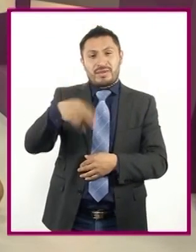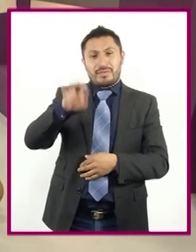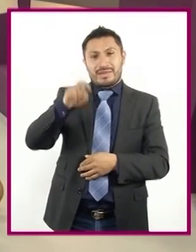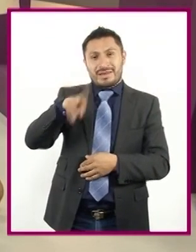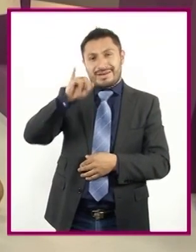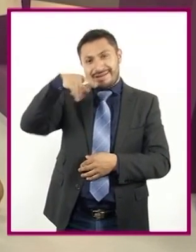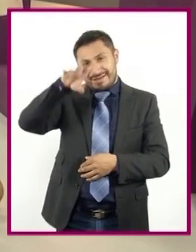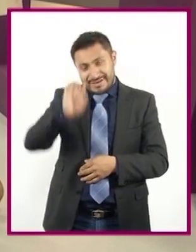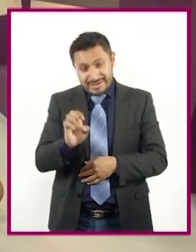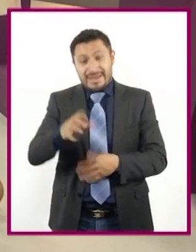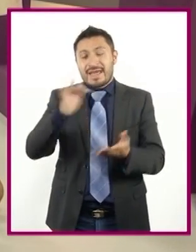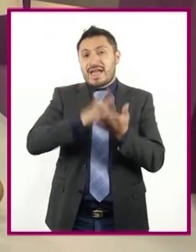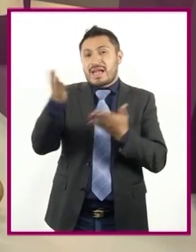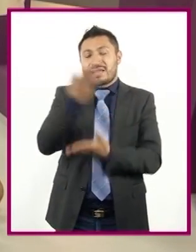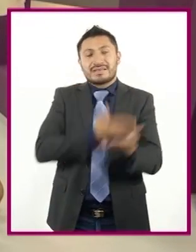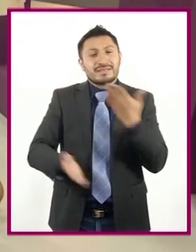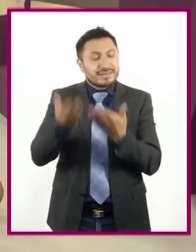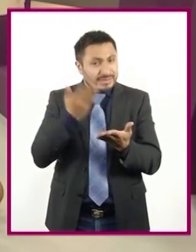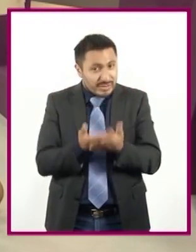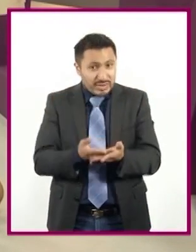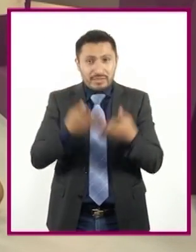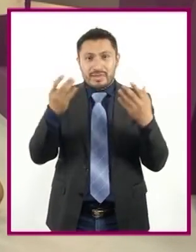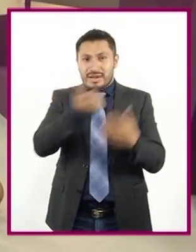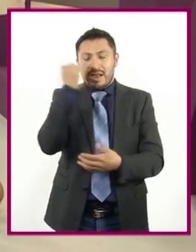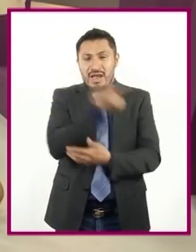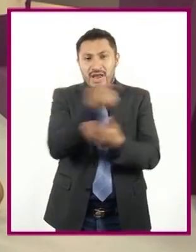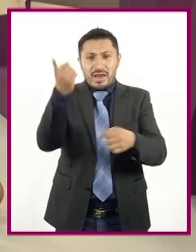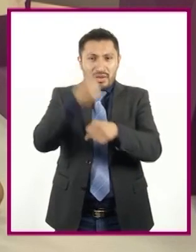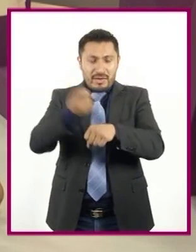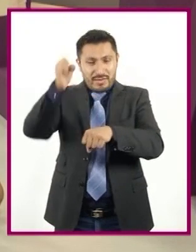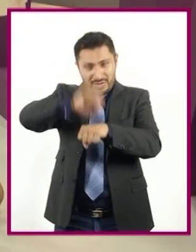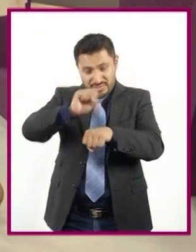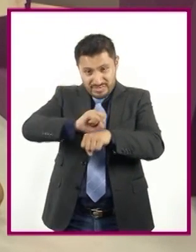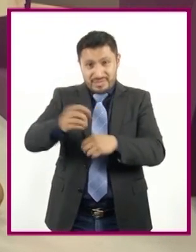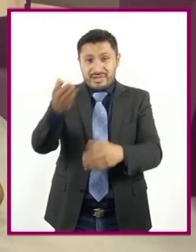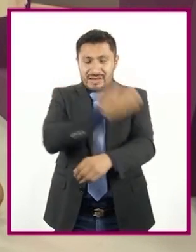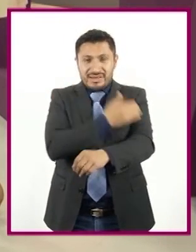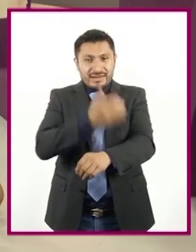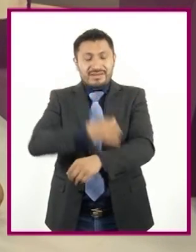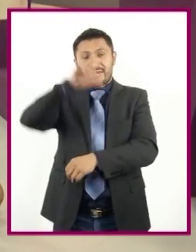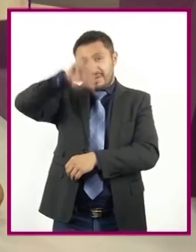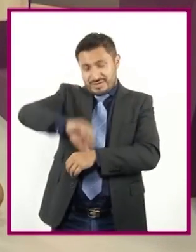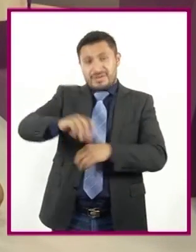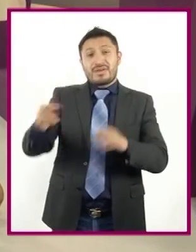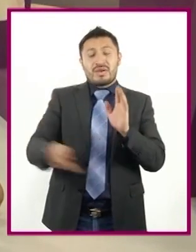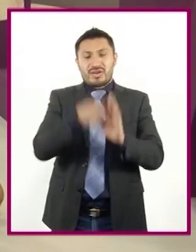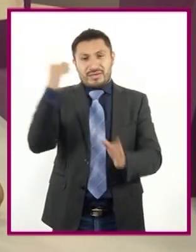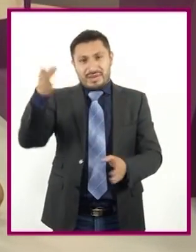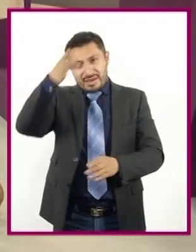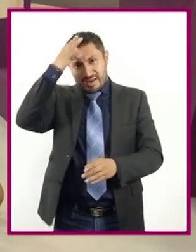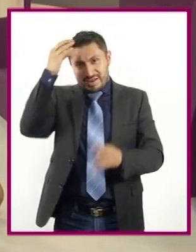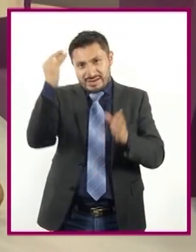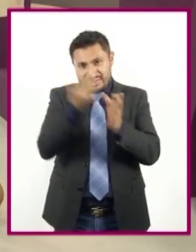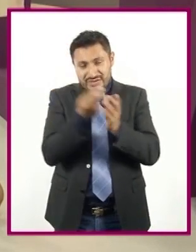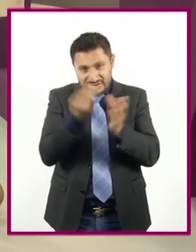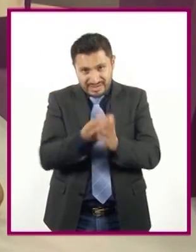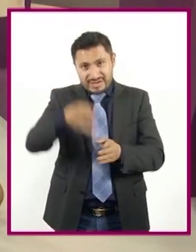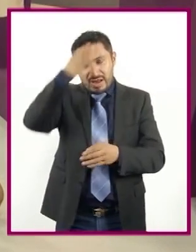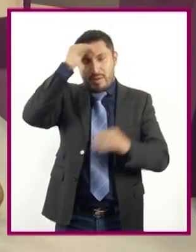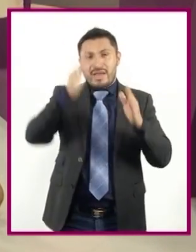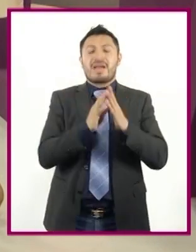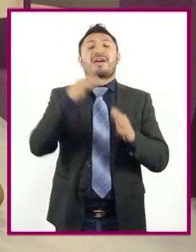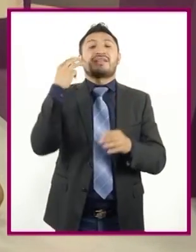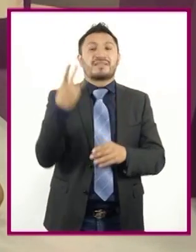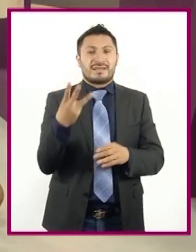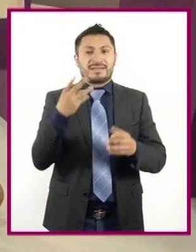Rodal. Gracias a todas y todos los estudiantes de primer grado de secundaria por acompañarnos en una emisión más de la estrategia Aprende